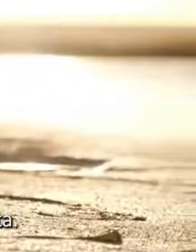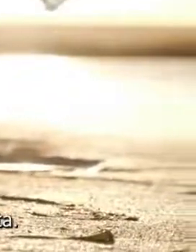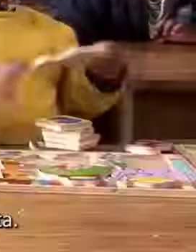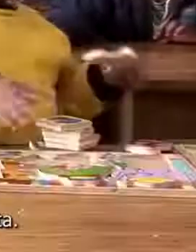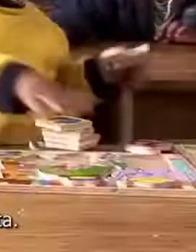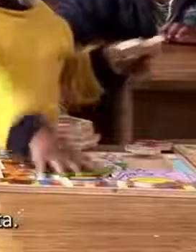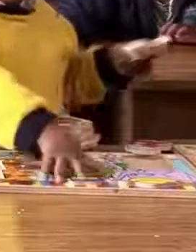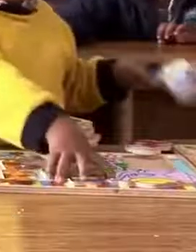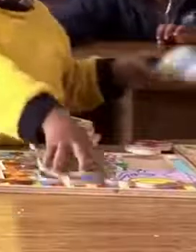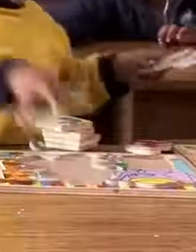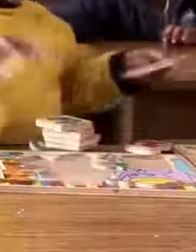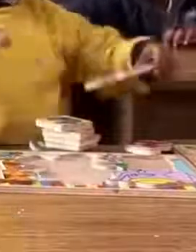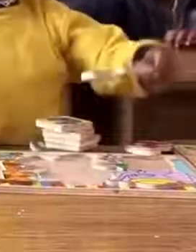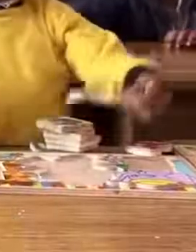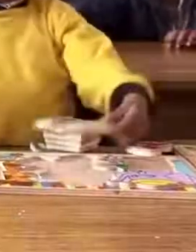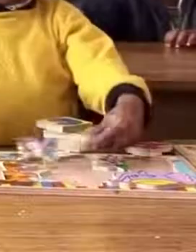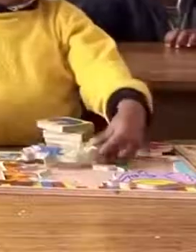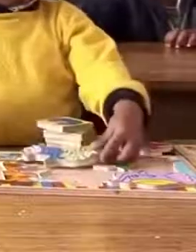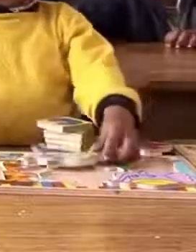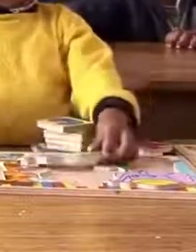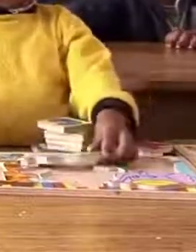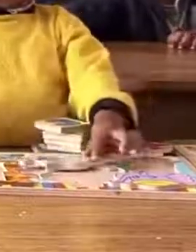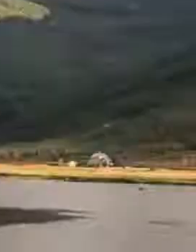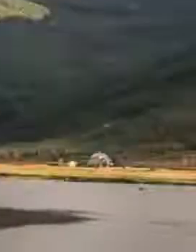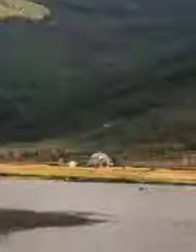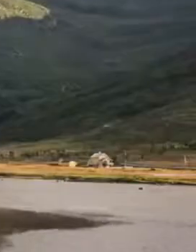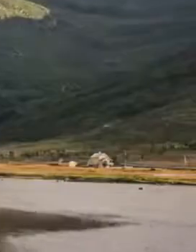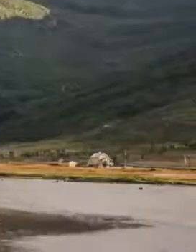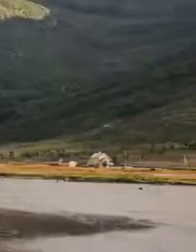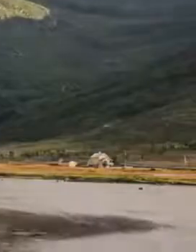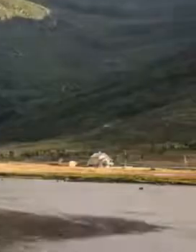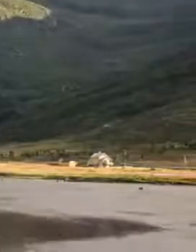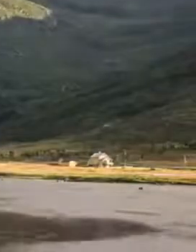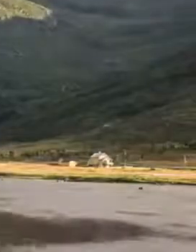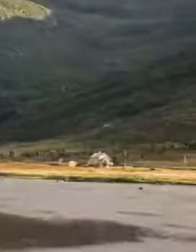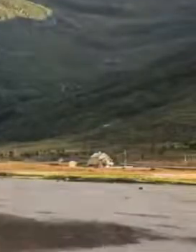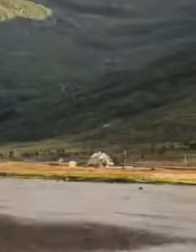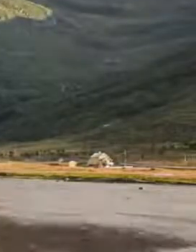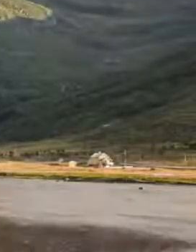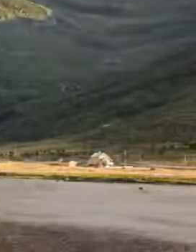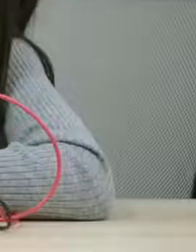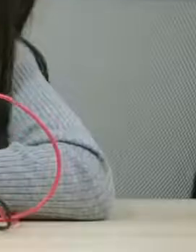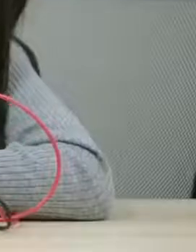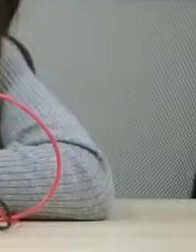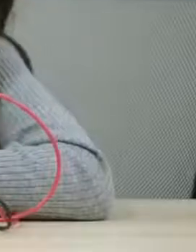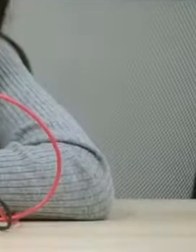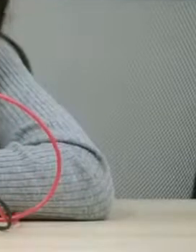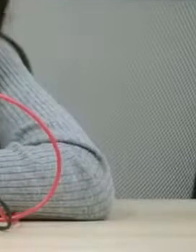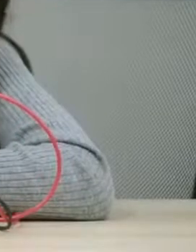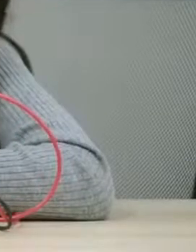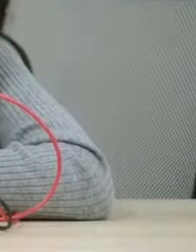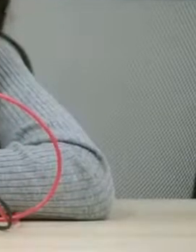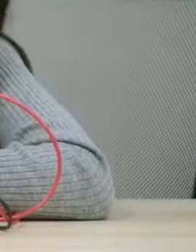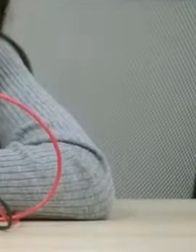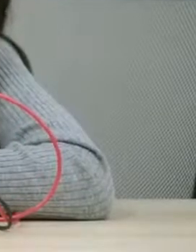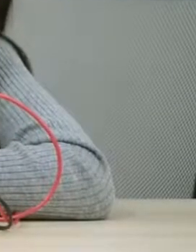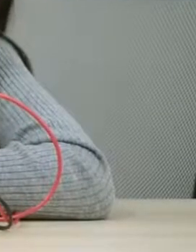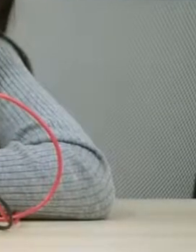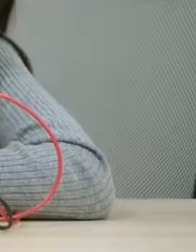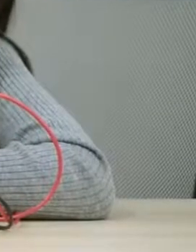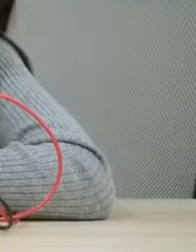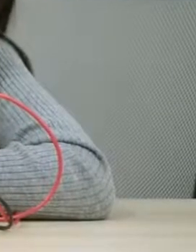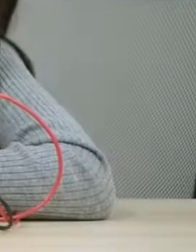nuestro planeta. Sin embargo, debemos transformarla para poder transformar también el mundo.